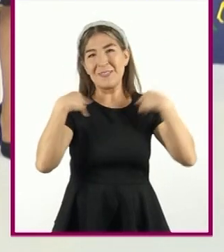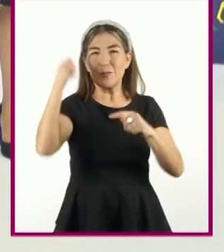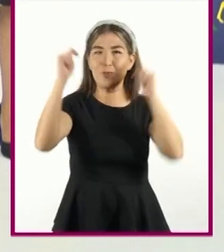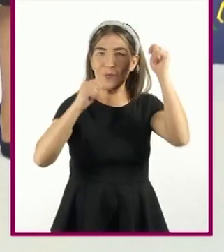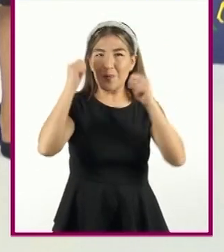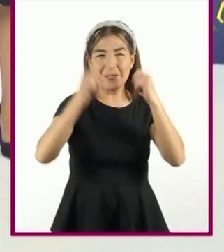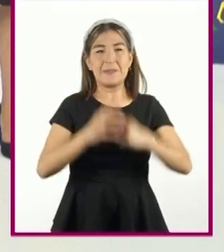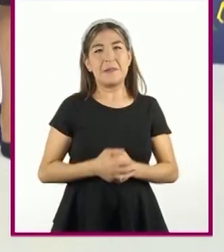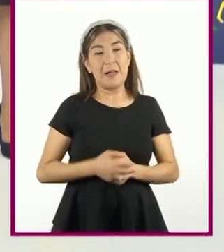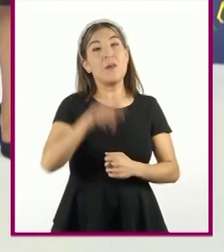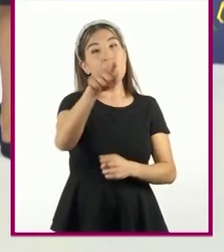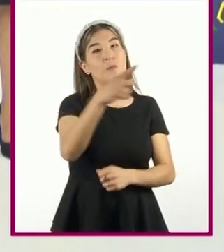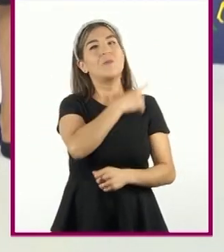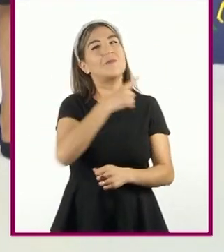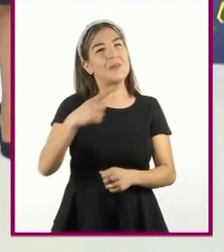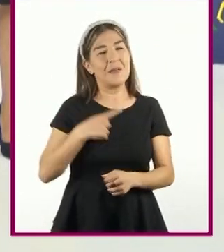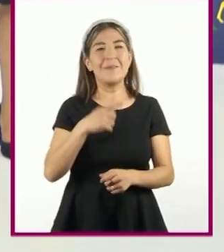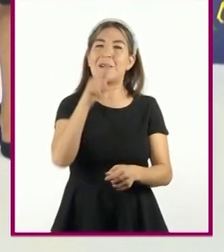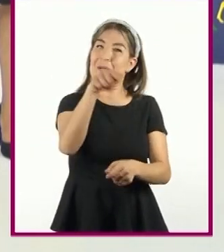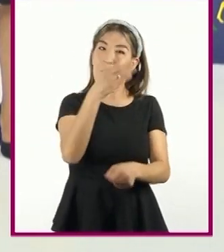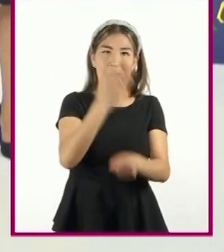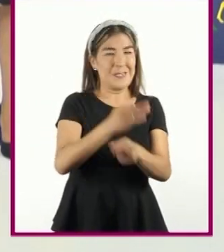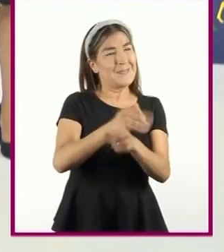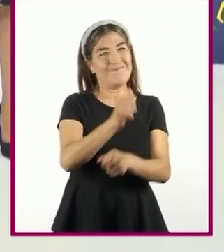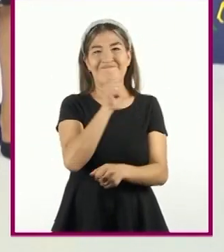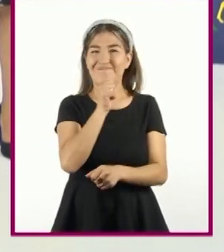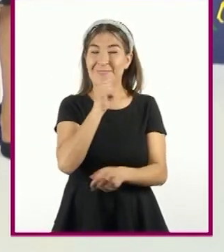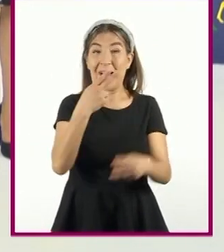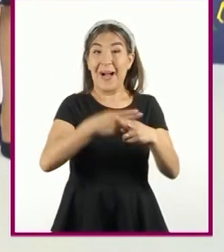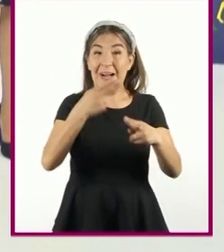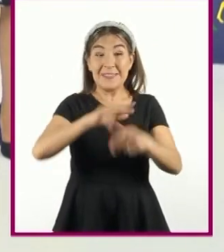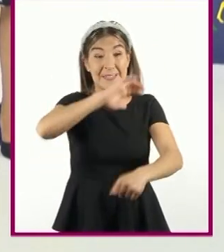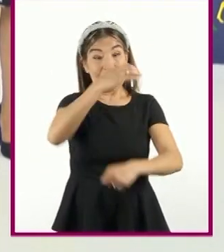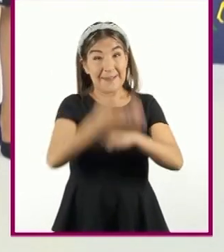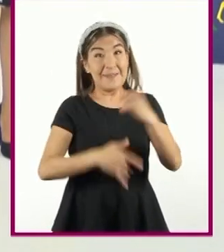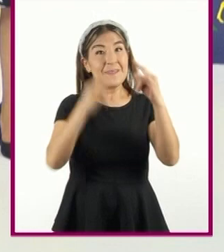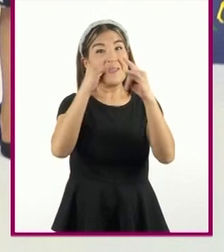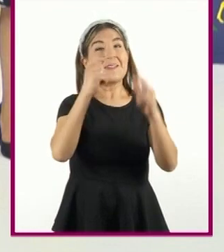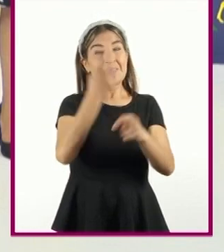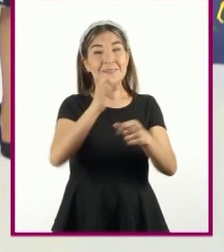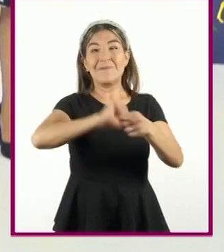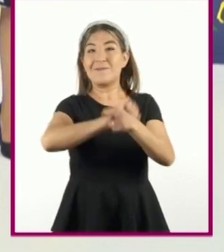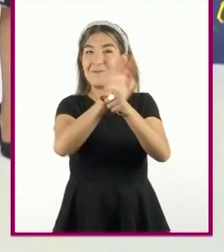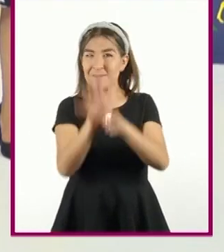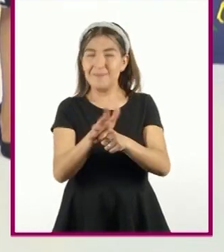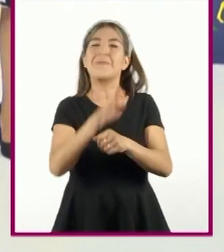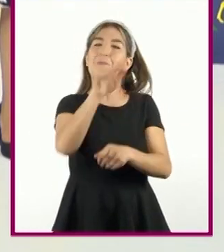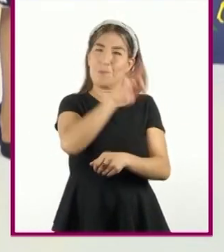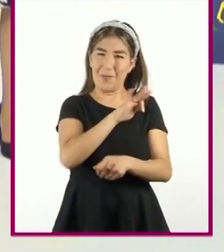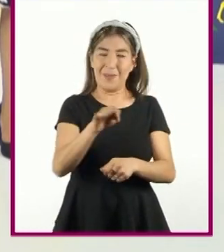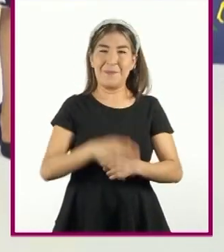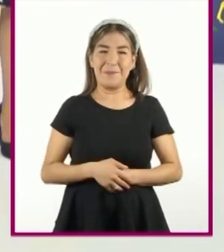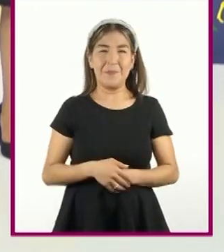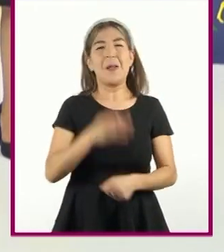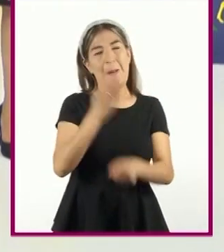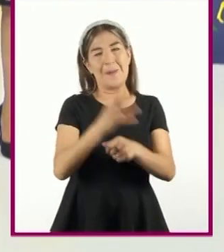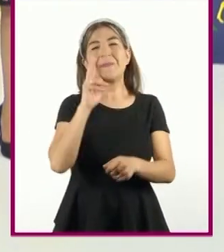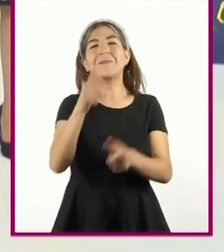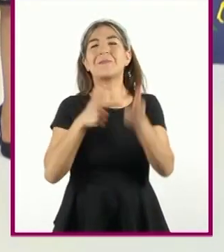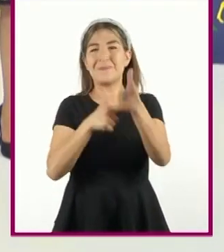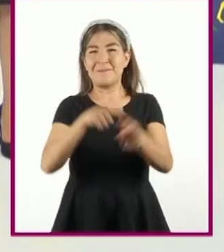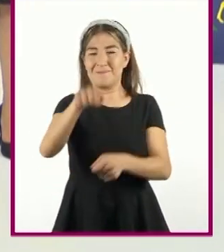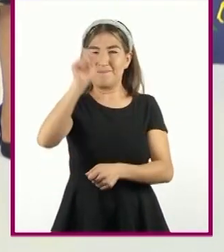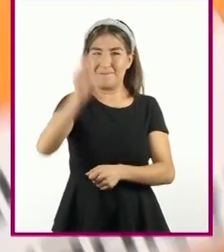Aunque tendrán que esperar a que termine esta situación de pandemia. Mientras tanto, continuemos.